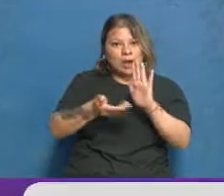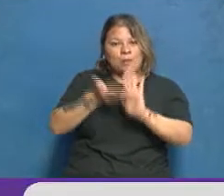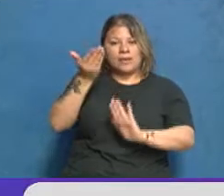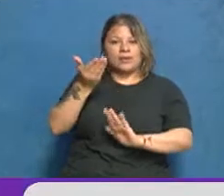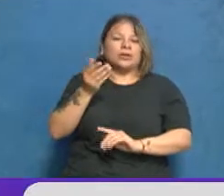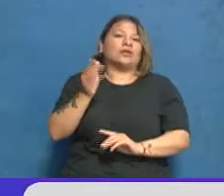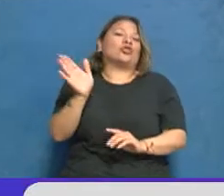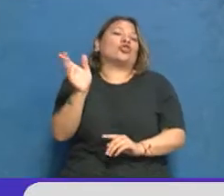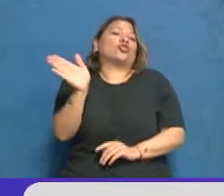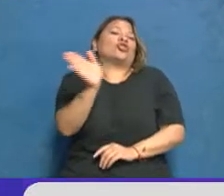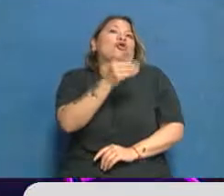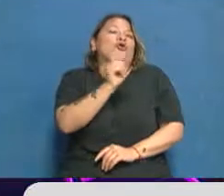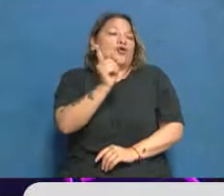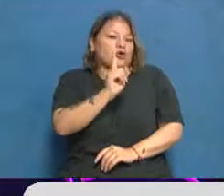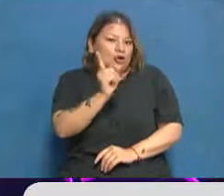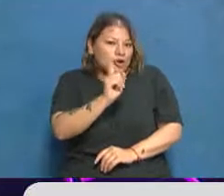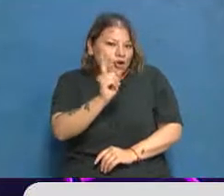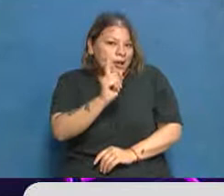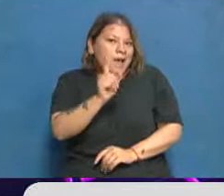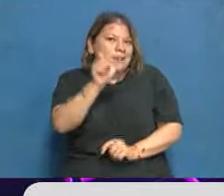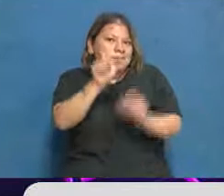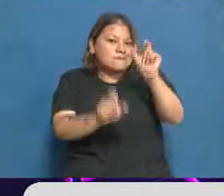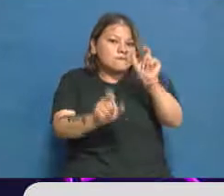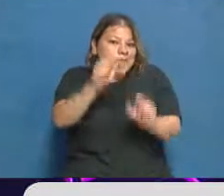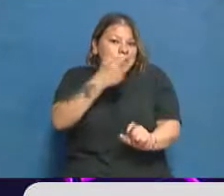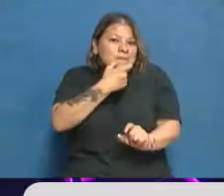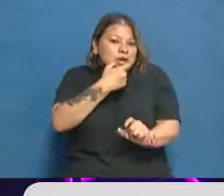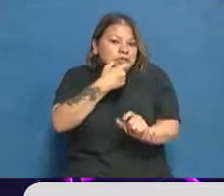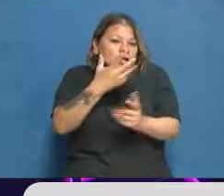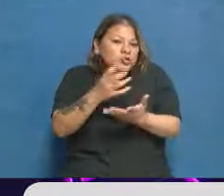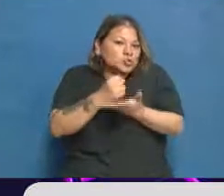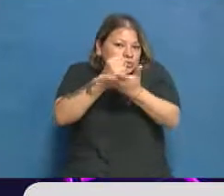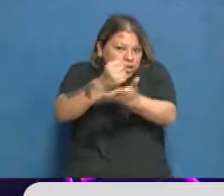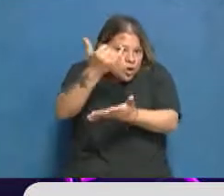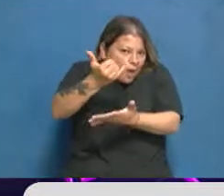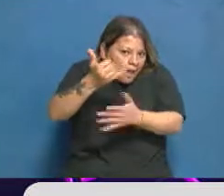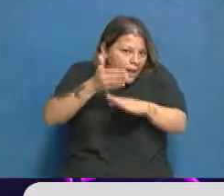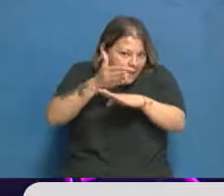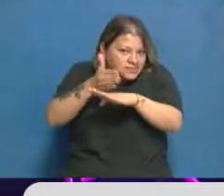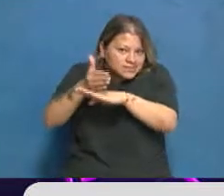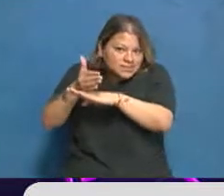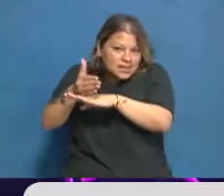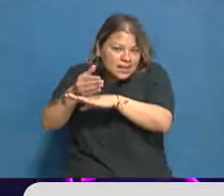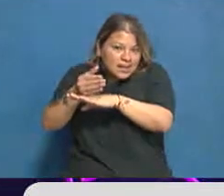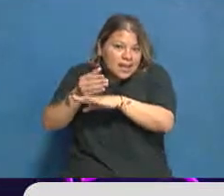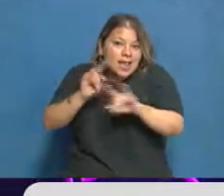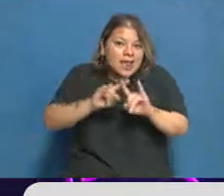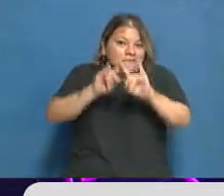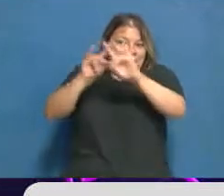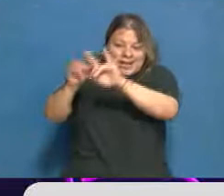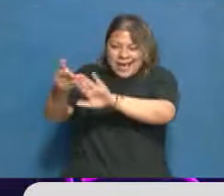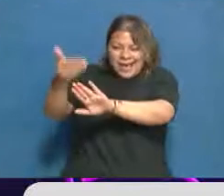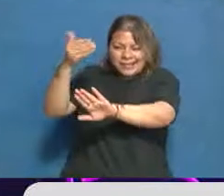todos, obviamente, hay un montón de mendocinos que acceden al subsidio, Seba, ¿no? A partir de que se inscribieron en la página